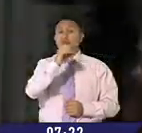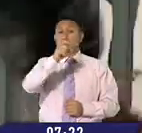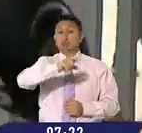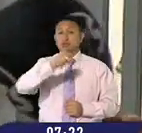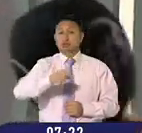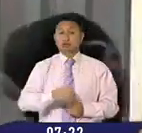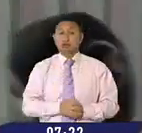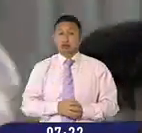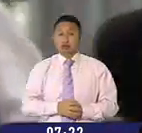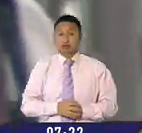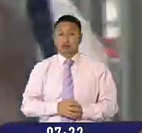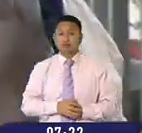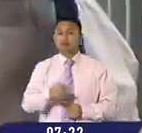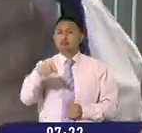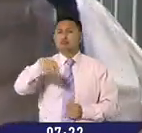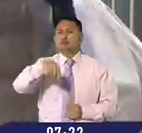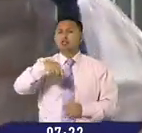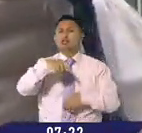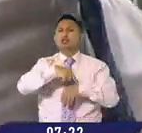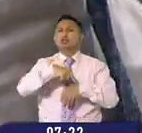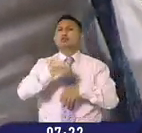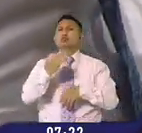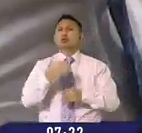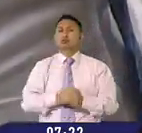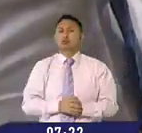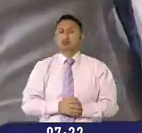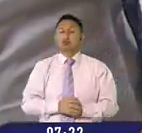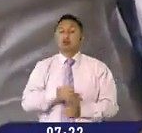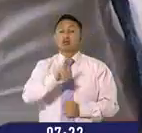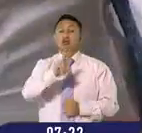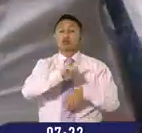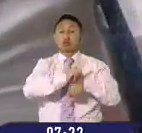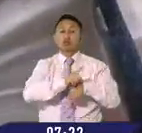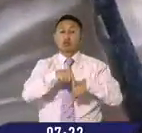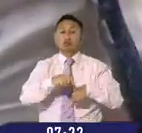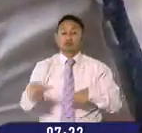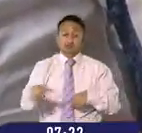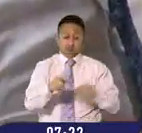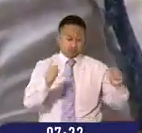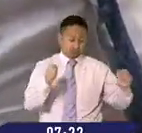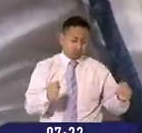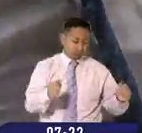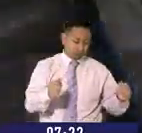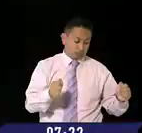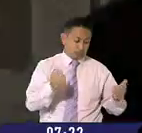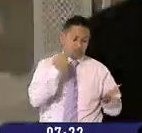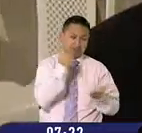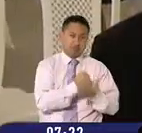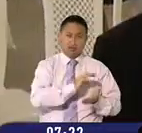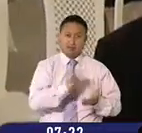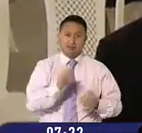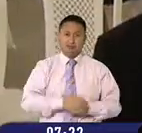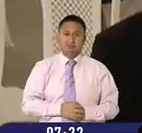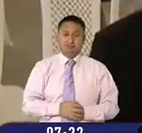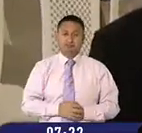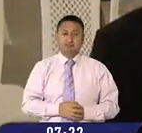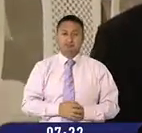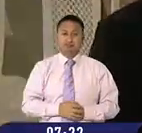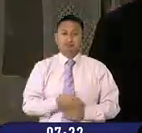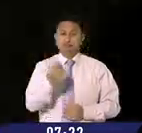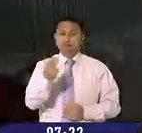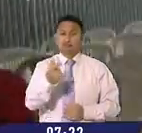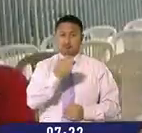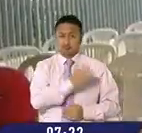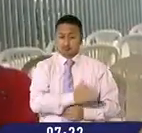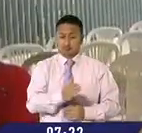el trámite? 2 minutos, solo tenemos la calificación de derecho y la recepción de documentos. Todo está avanzando de manera ordenada. Es más accesible acá,